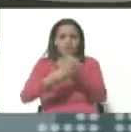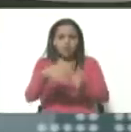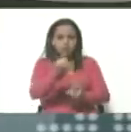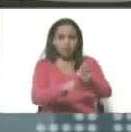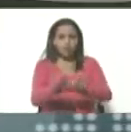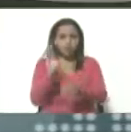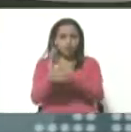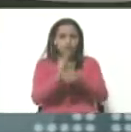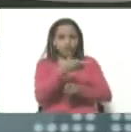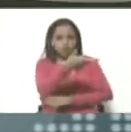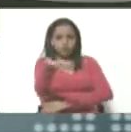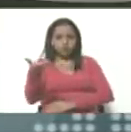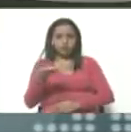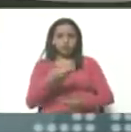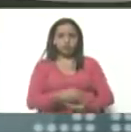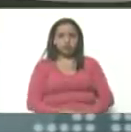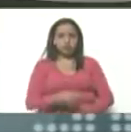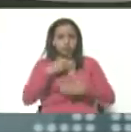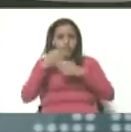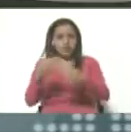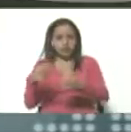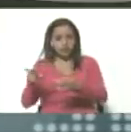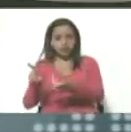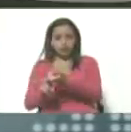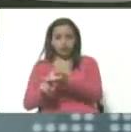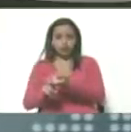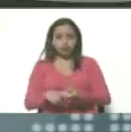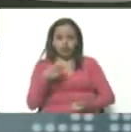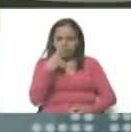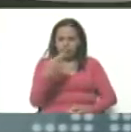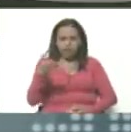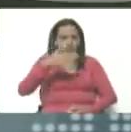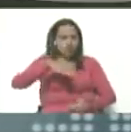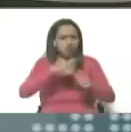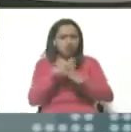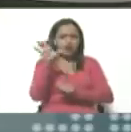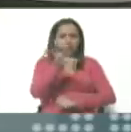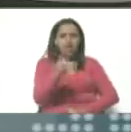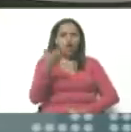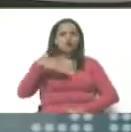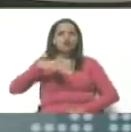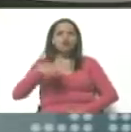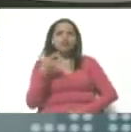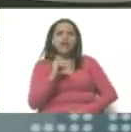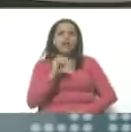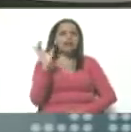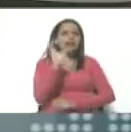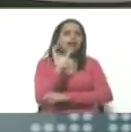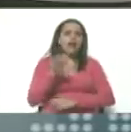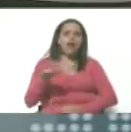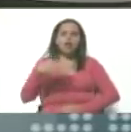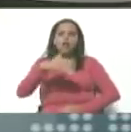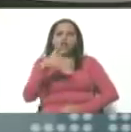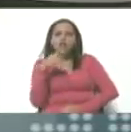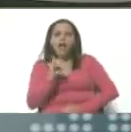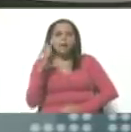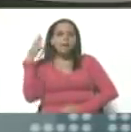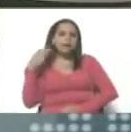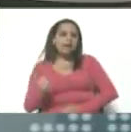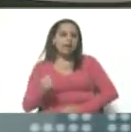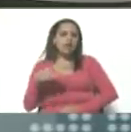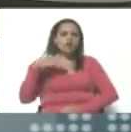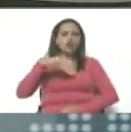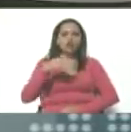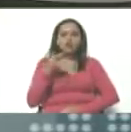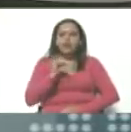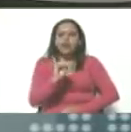para protegerlo. ¿Verdad, Silvia? Dígame, en todos los estados, ¿dónde están los trocheros de Caracas? ¿Dónde están los trocheros de Petare? ¿Los